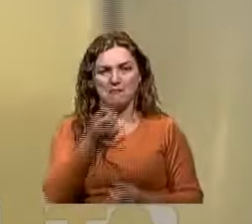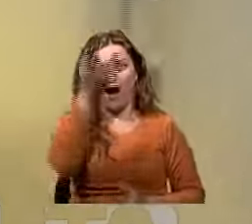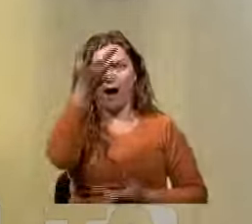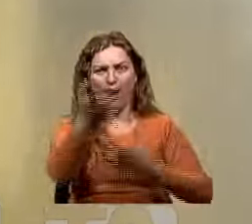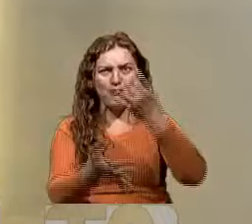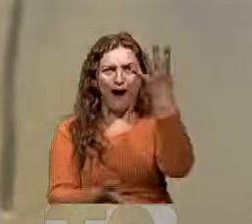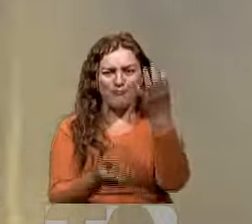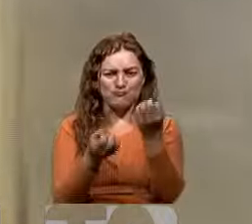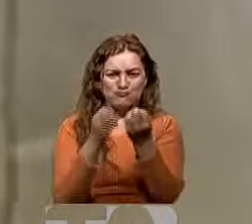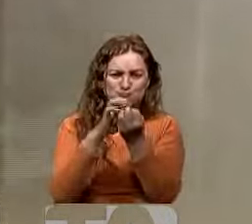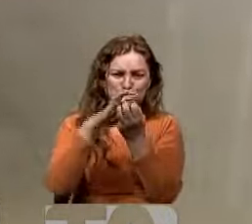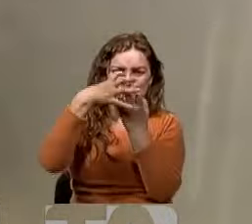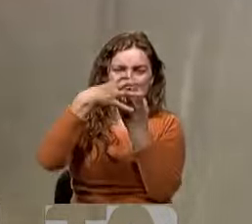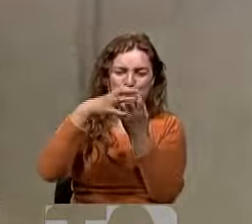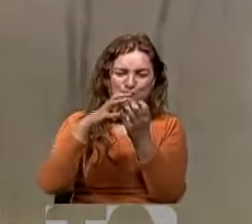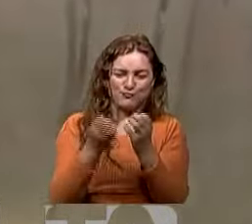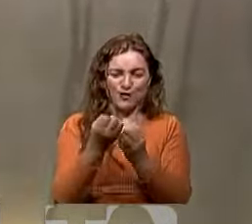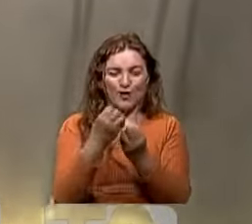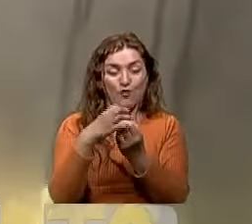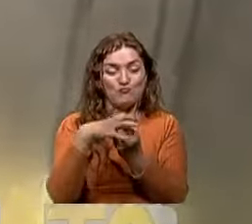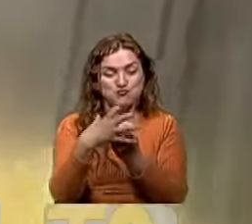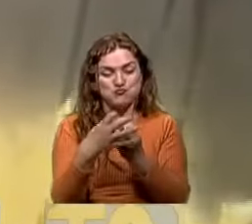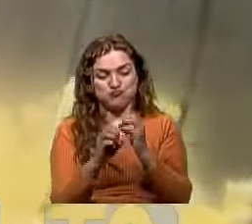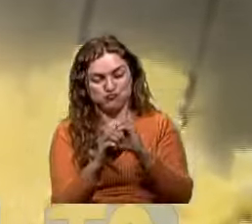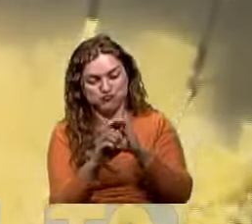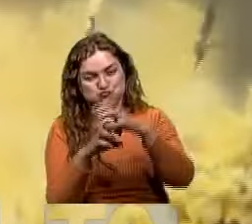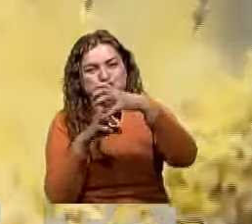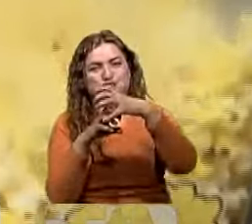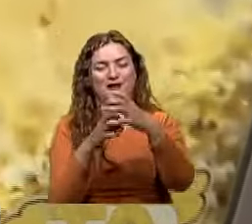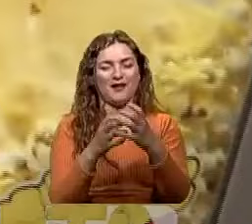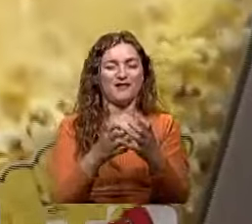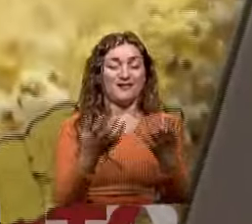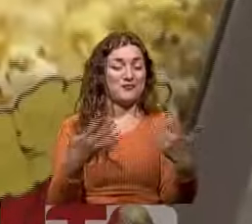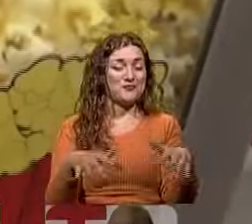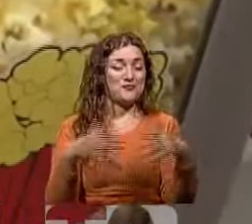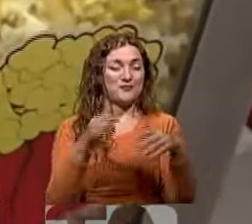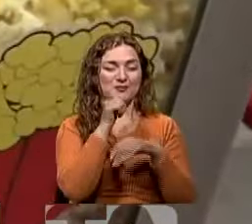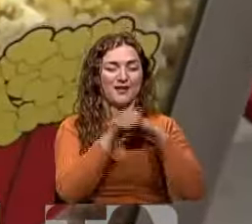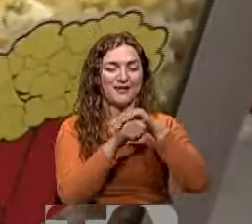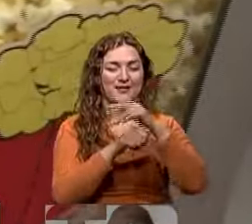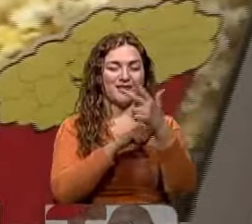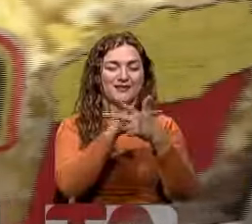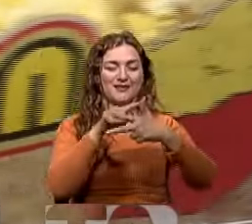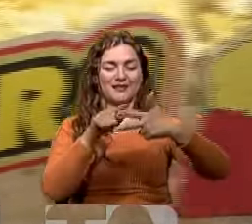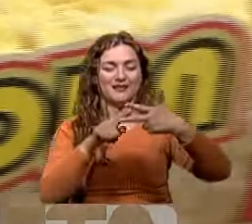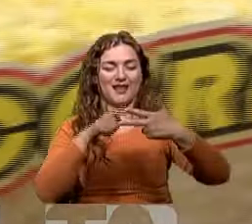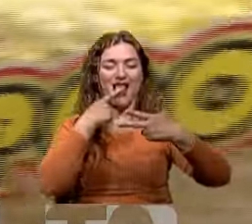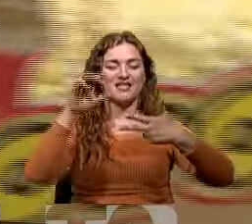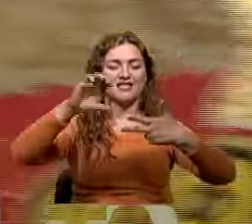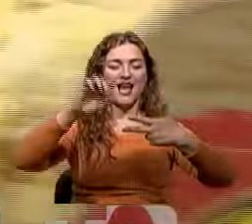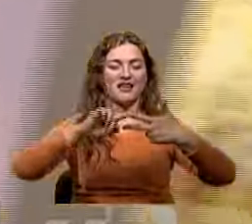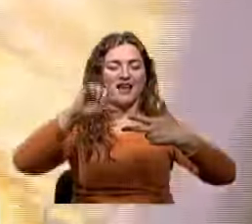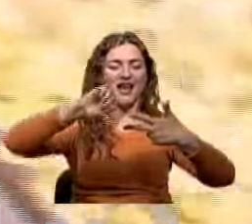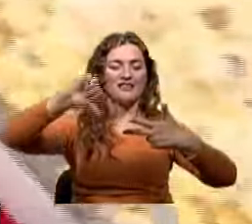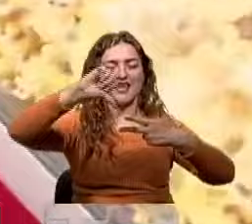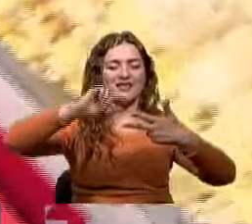es rico de sabor, la pepita es grande. Y entonces, estos son los secretos, y son tres: sal, aceite y canguil. Y